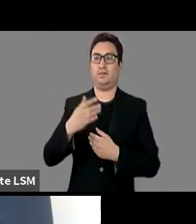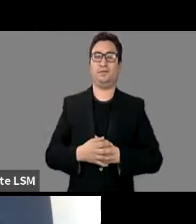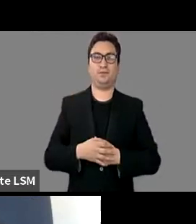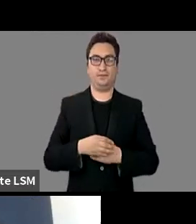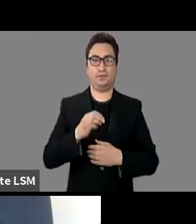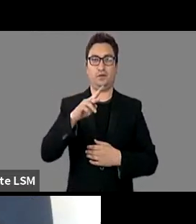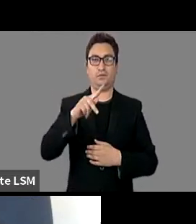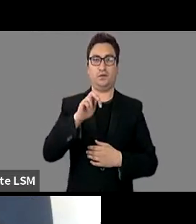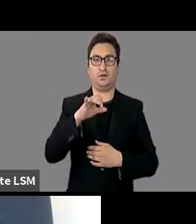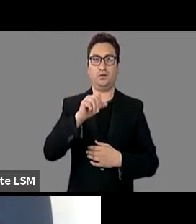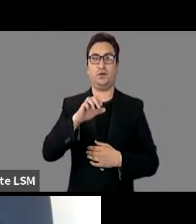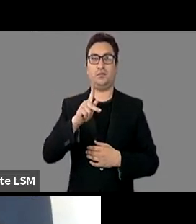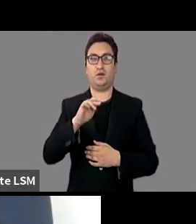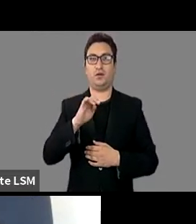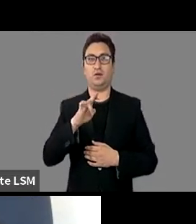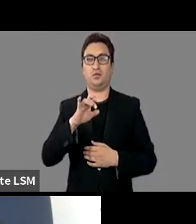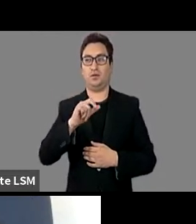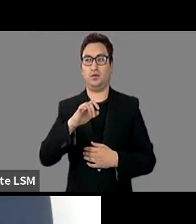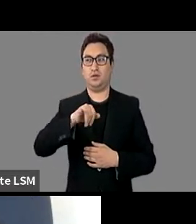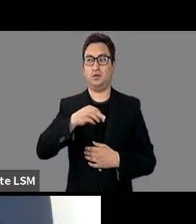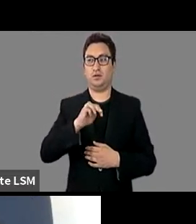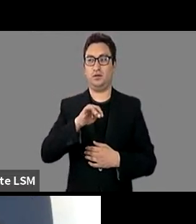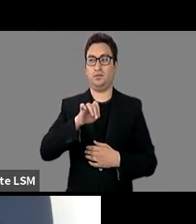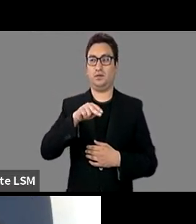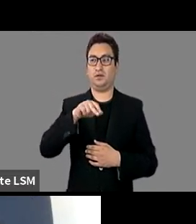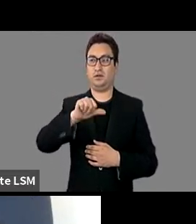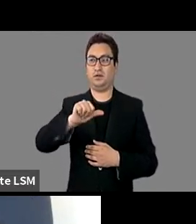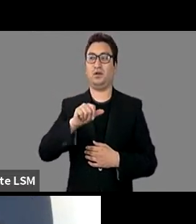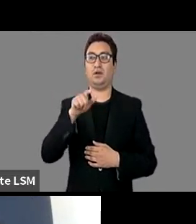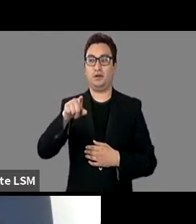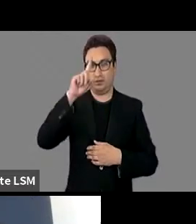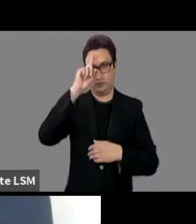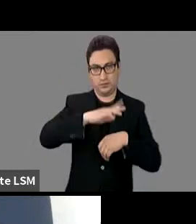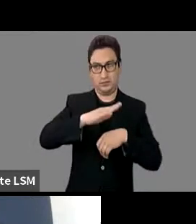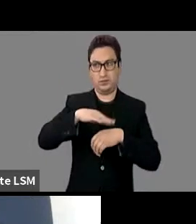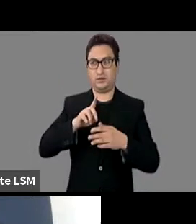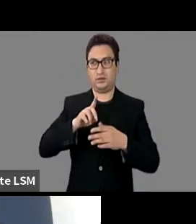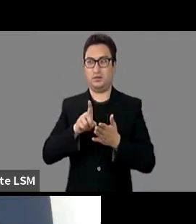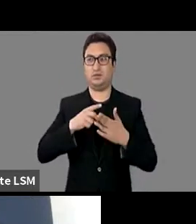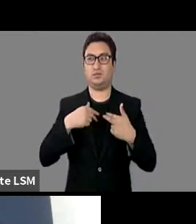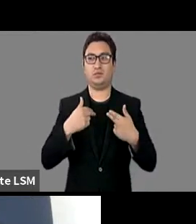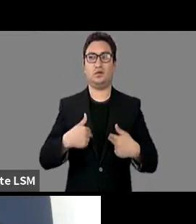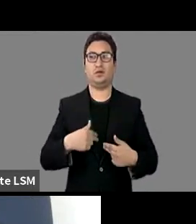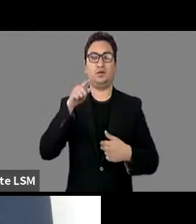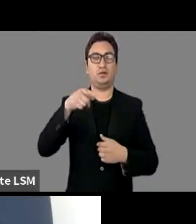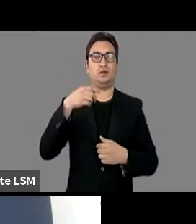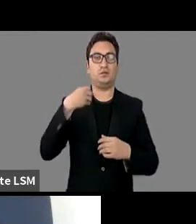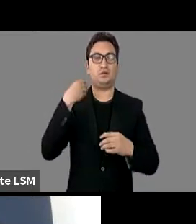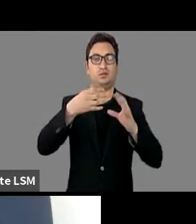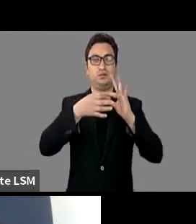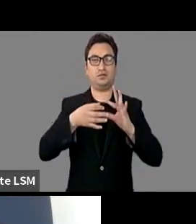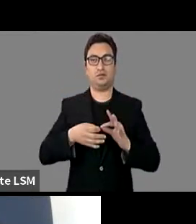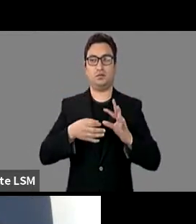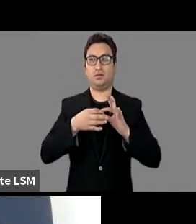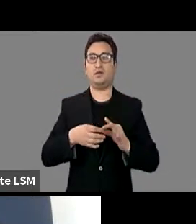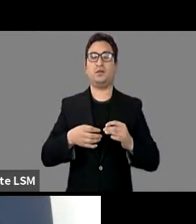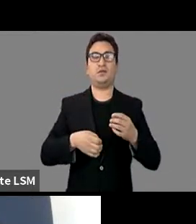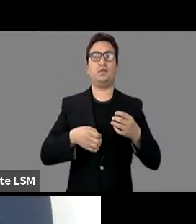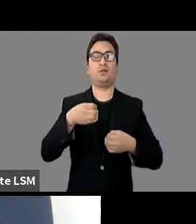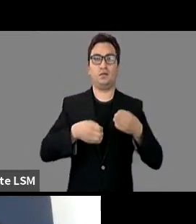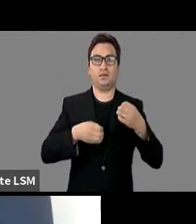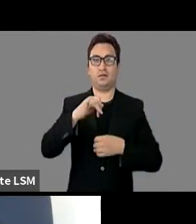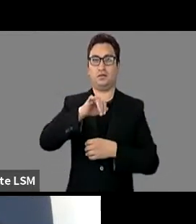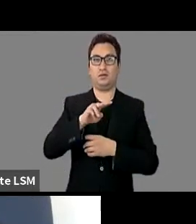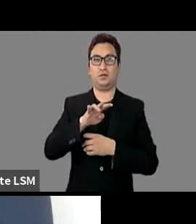Jimena Méndez Azuela, que es asesora de Derechos Humanos en la ponencia del ministro Javier Lainez en la Suprema